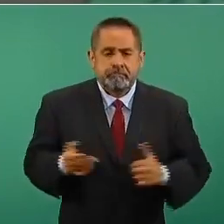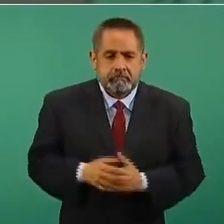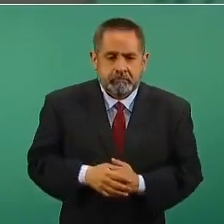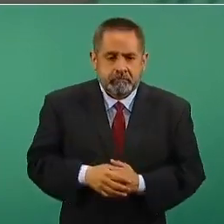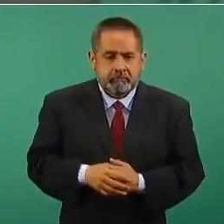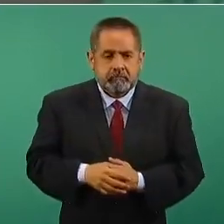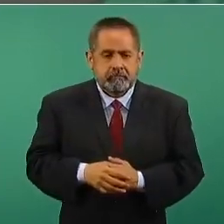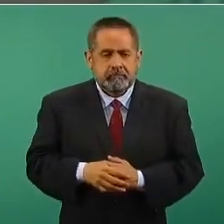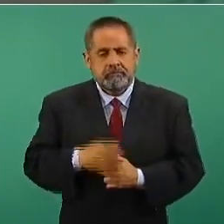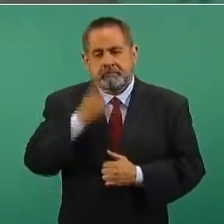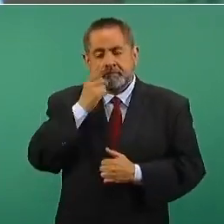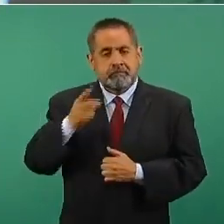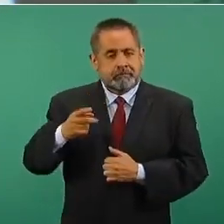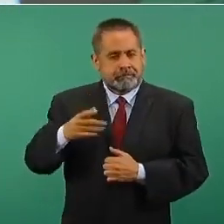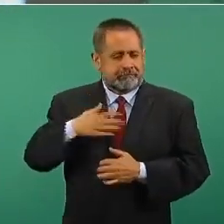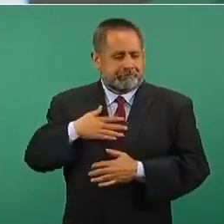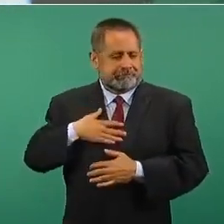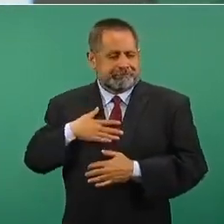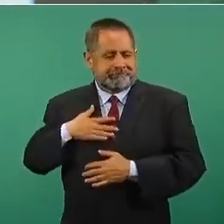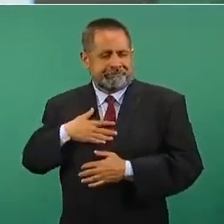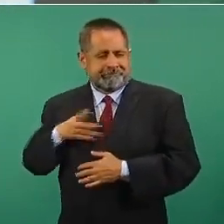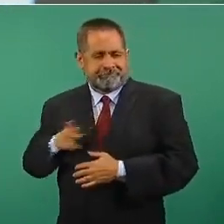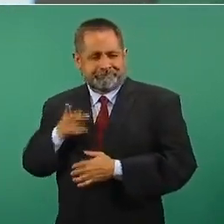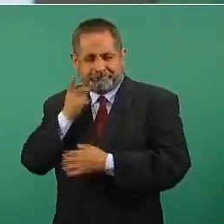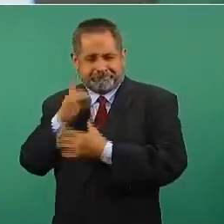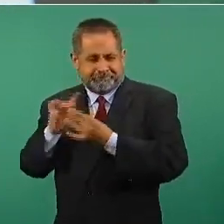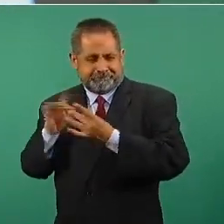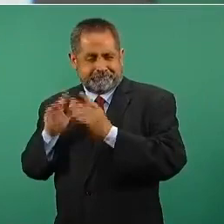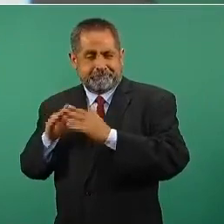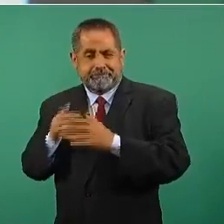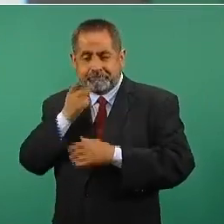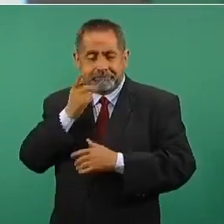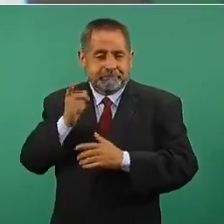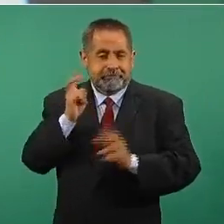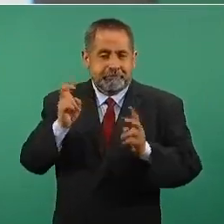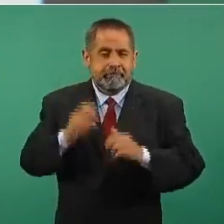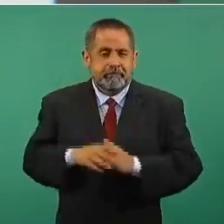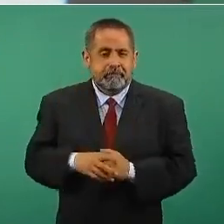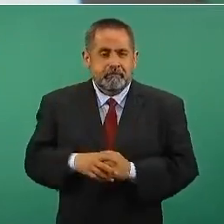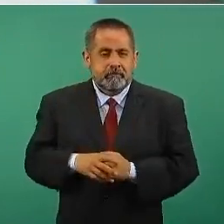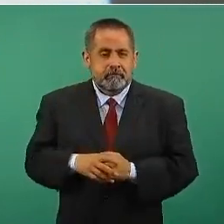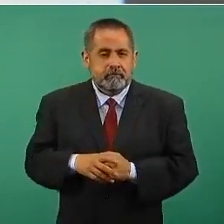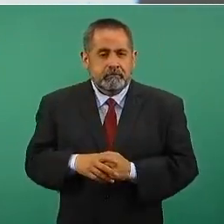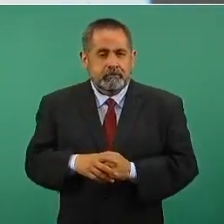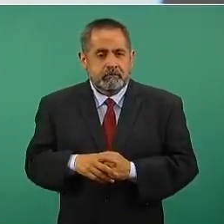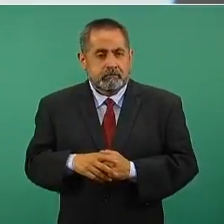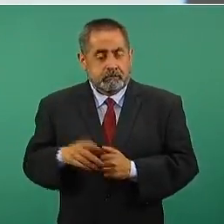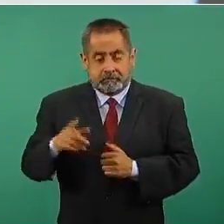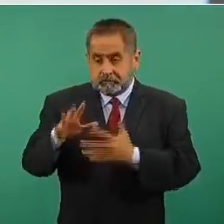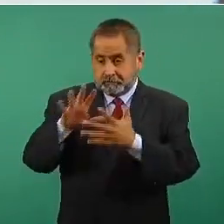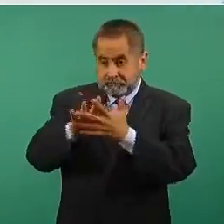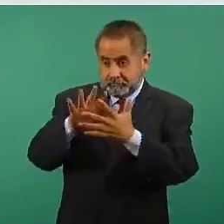Decían en mi pueblo: ¿cuándo has visto un costal de dinero en la cárcel?